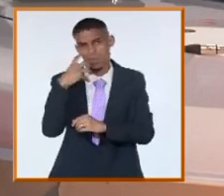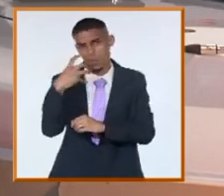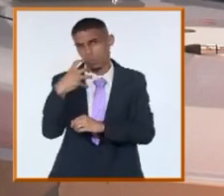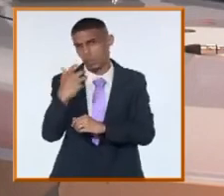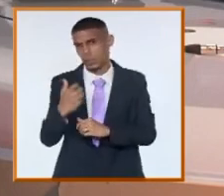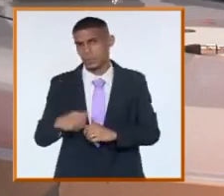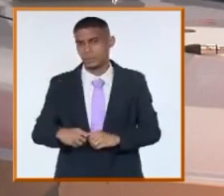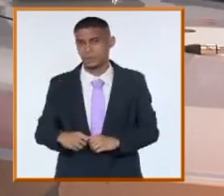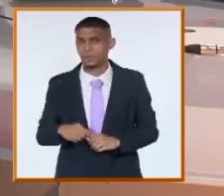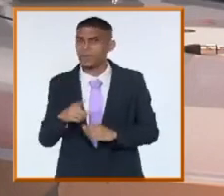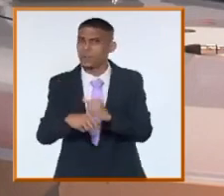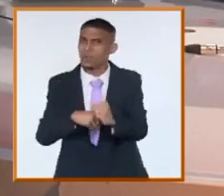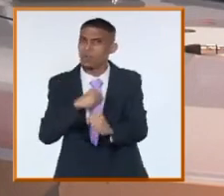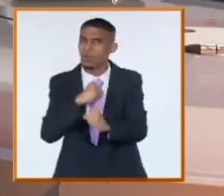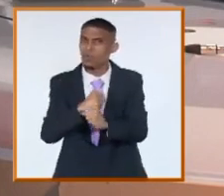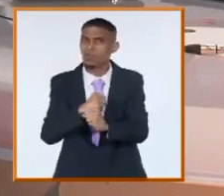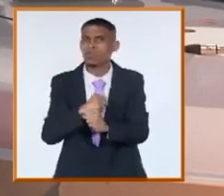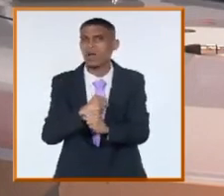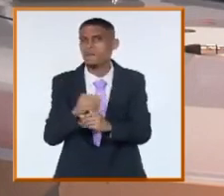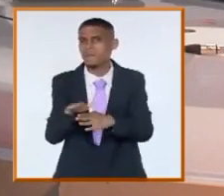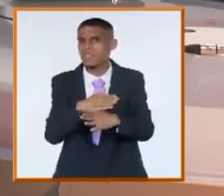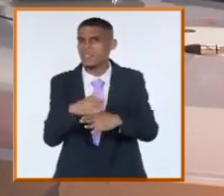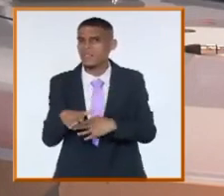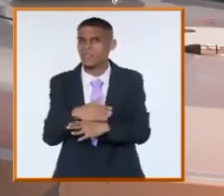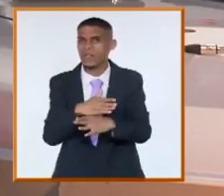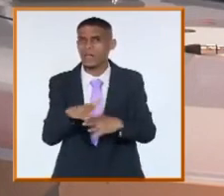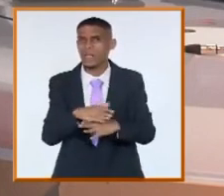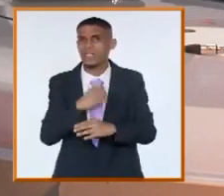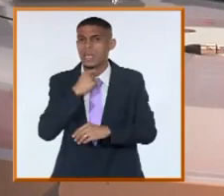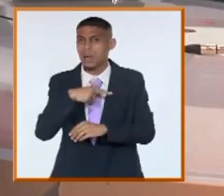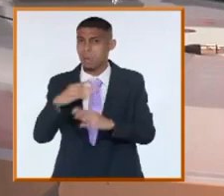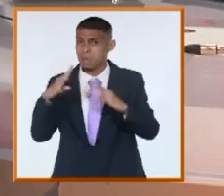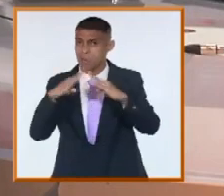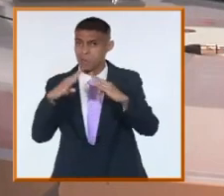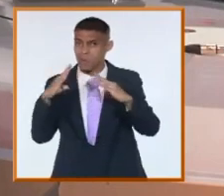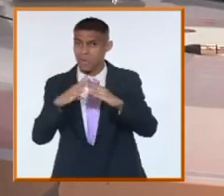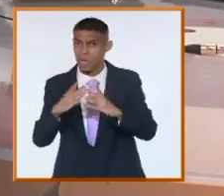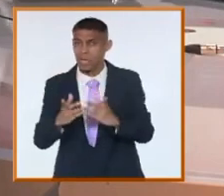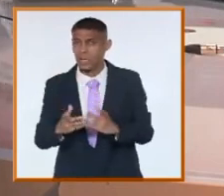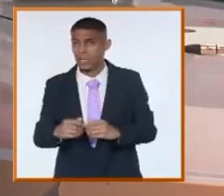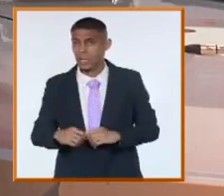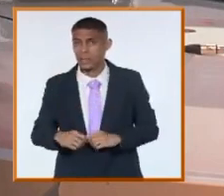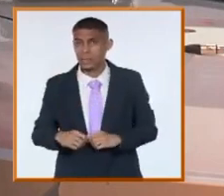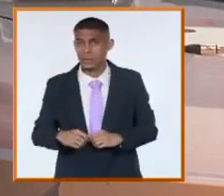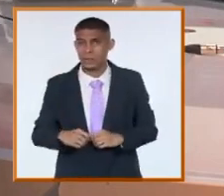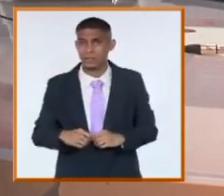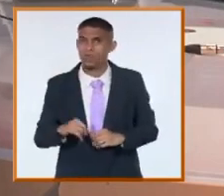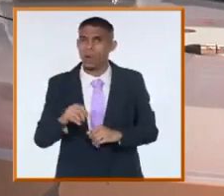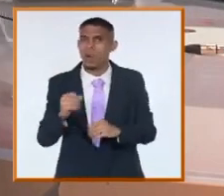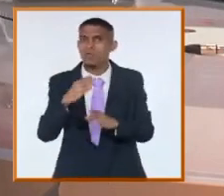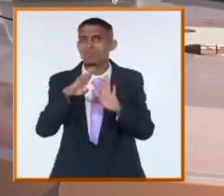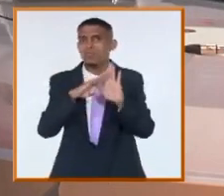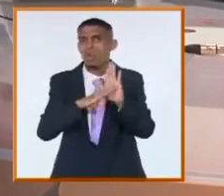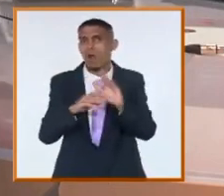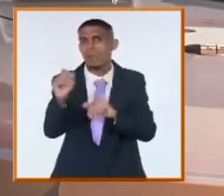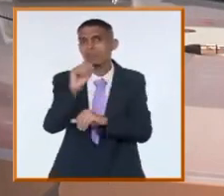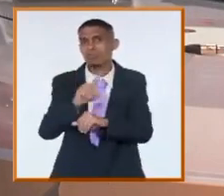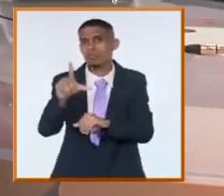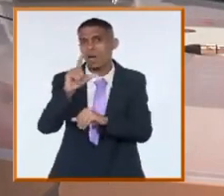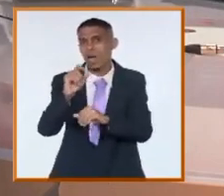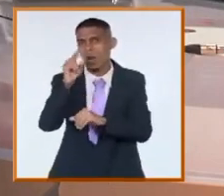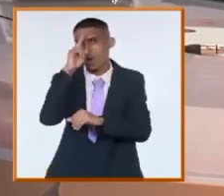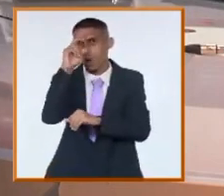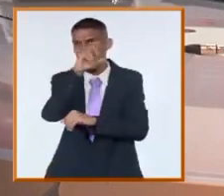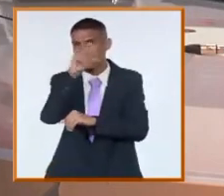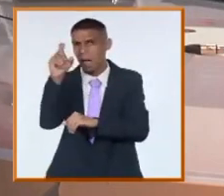importante porque se usa mucho inclusive en la vivienda en en los programas sociales en los hospitales en